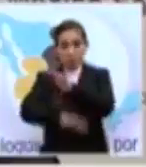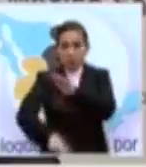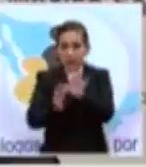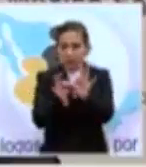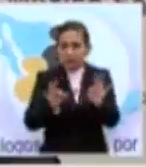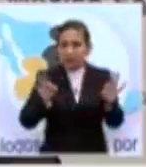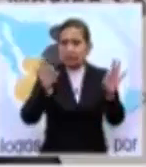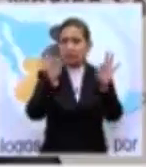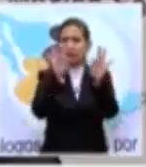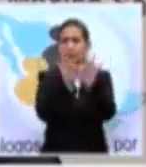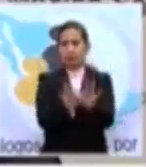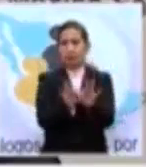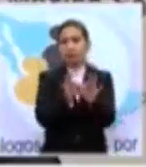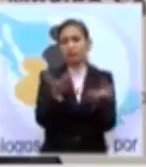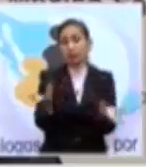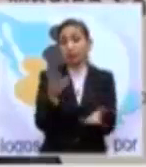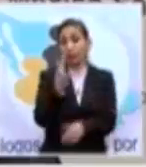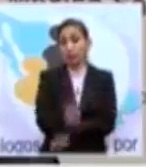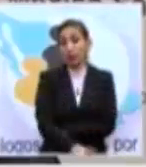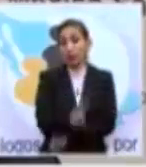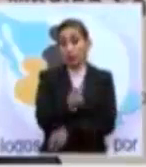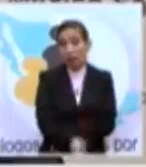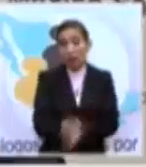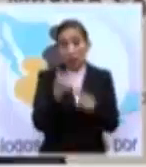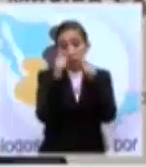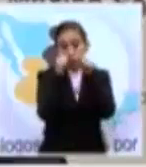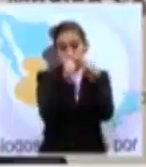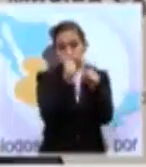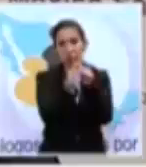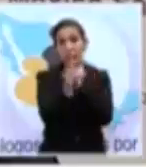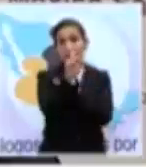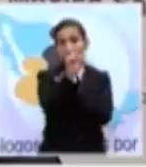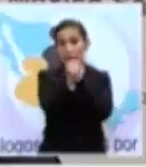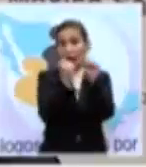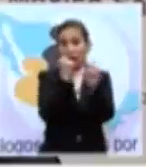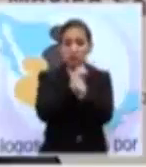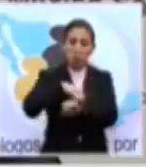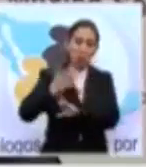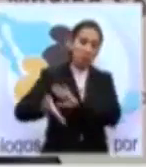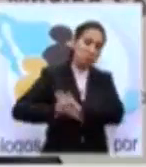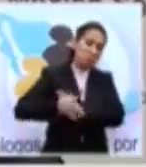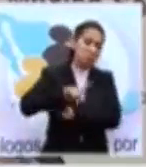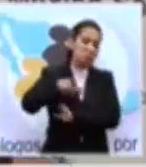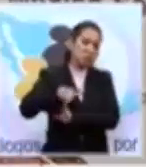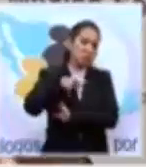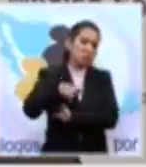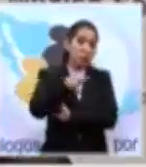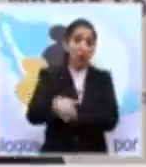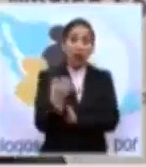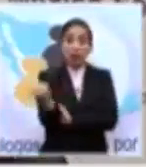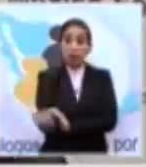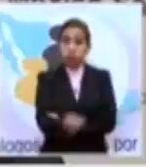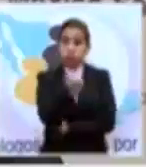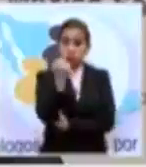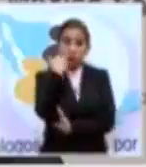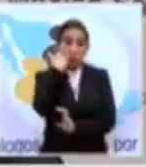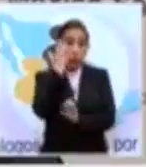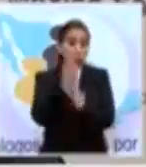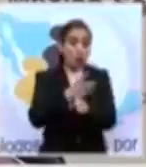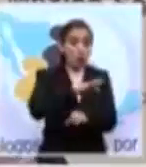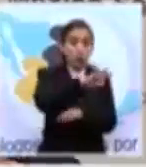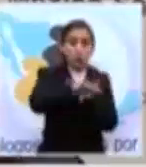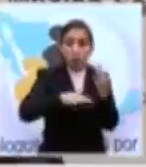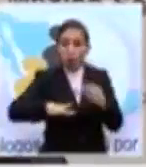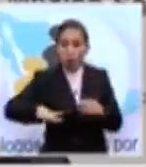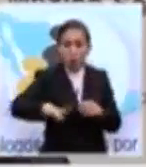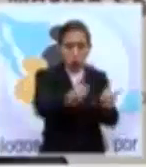estuvieron sin lugar a dudas pendientes los últimos 30 años y afortunadamente con la voluntad de todas las